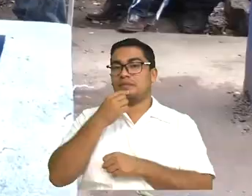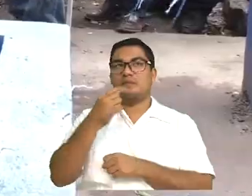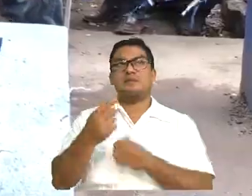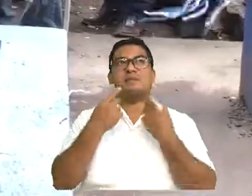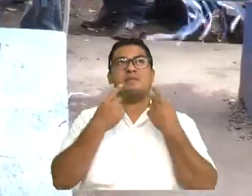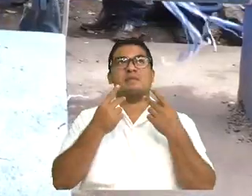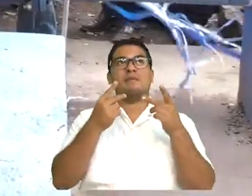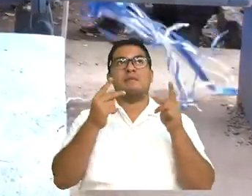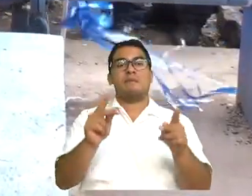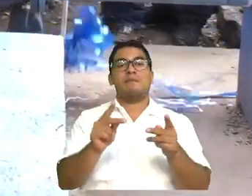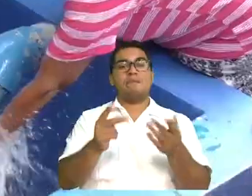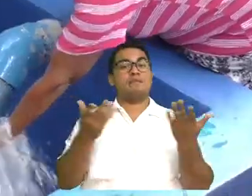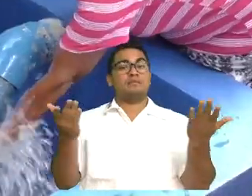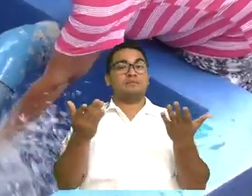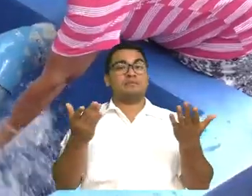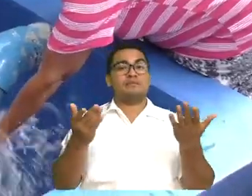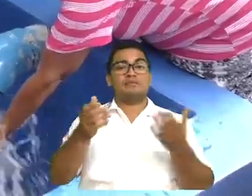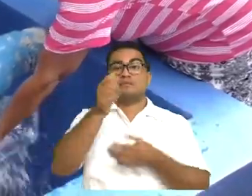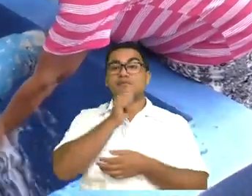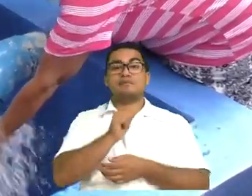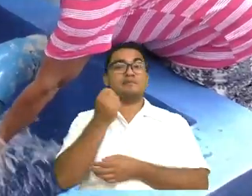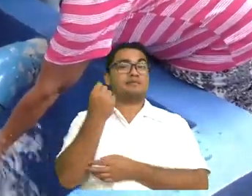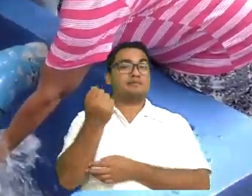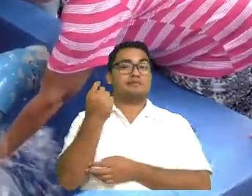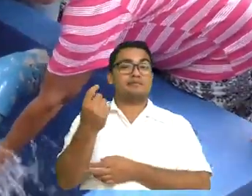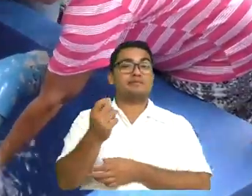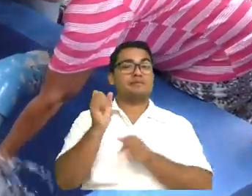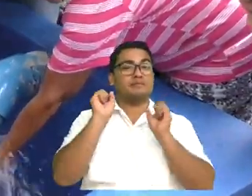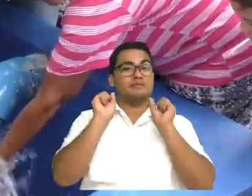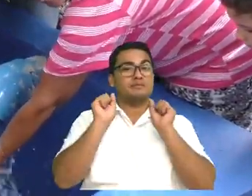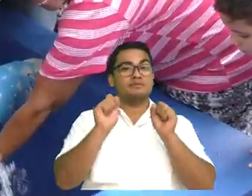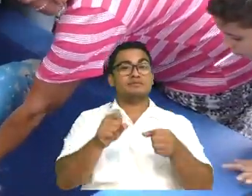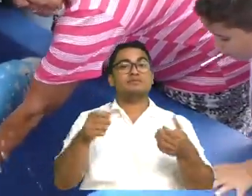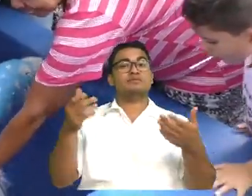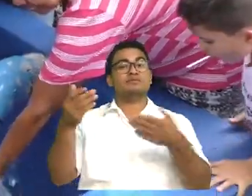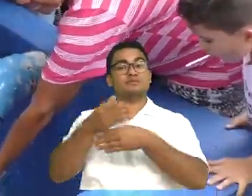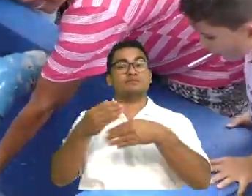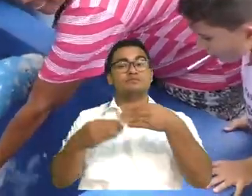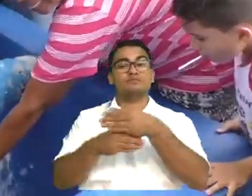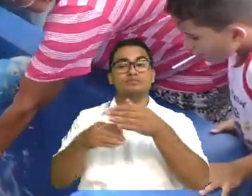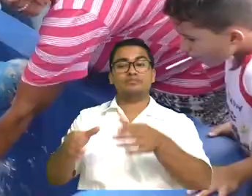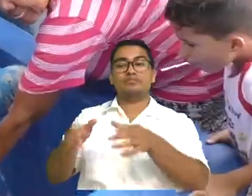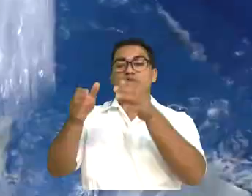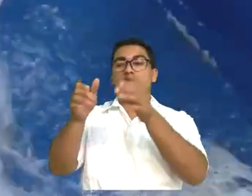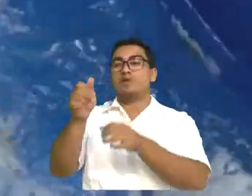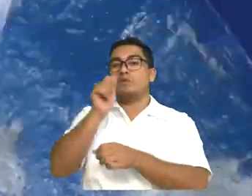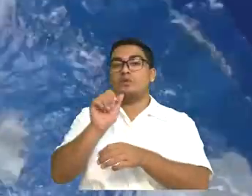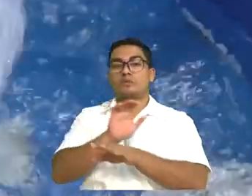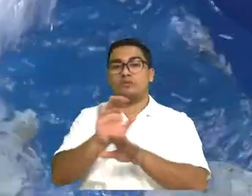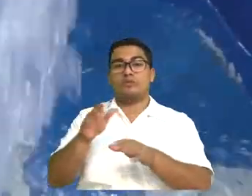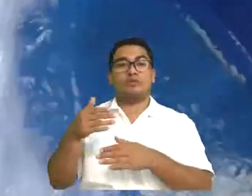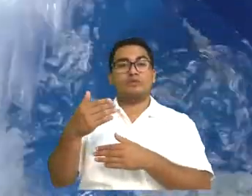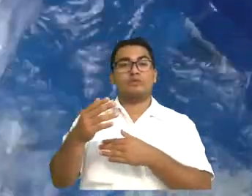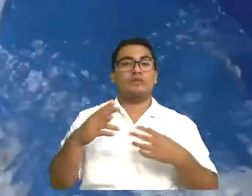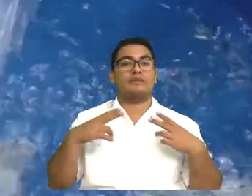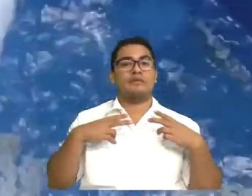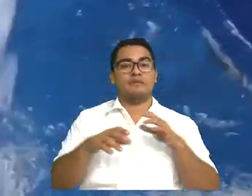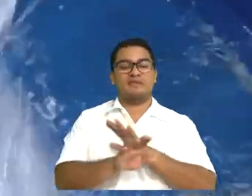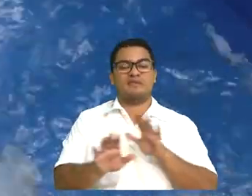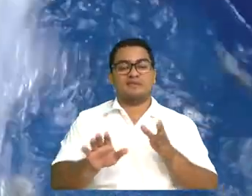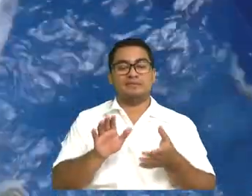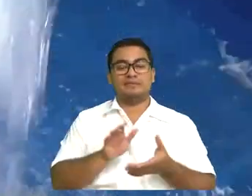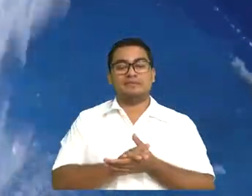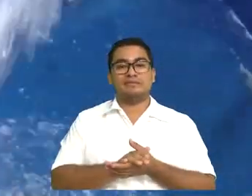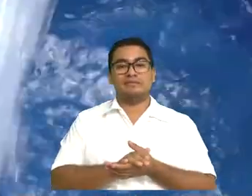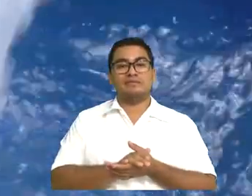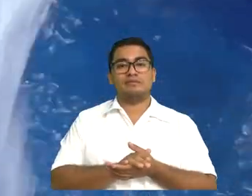embargo, la solución del desabastecimiento se logrará hasta que esté finalizado el nuevo pozo a finales del mes de abril. Hemos logrado